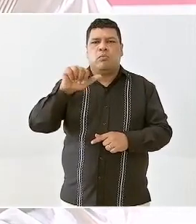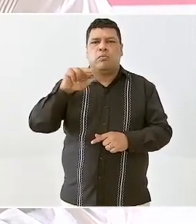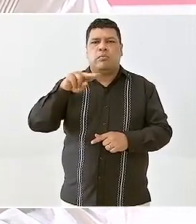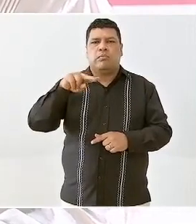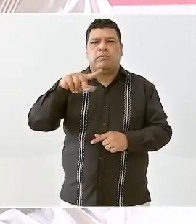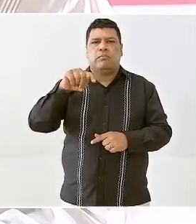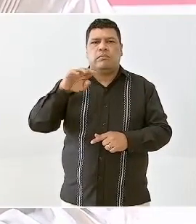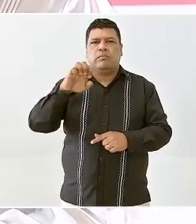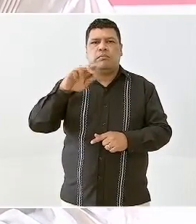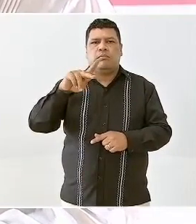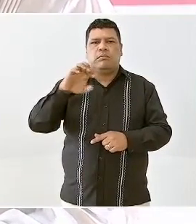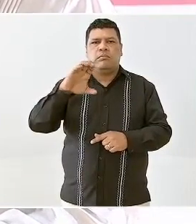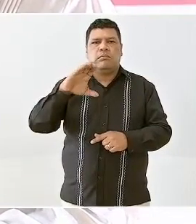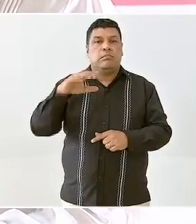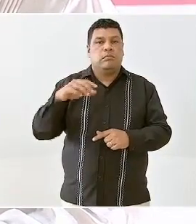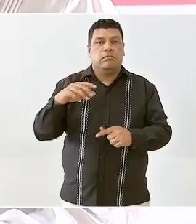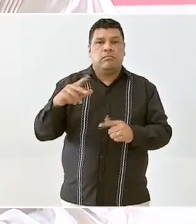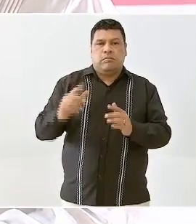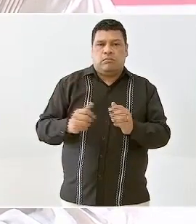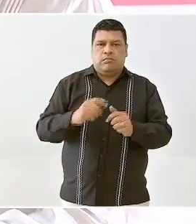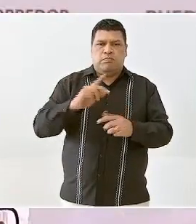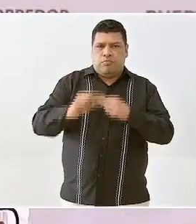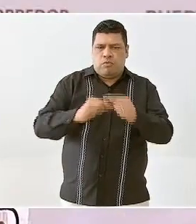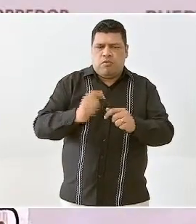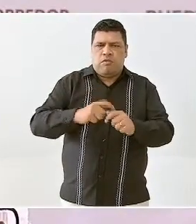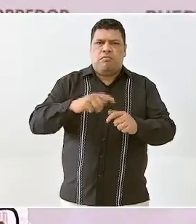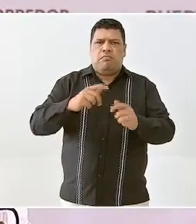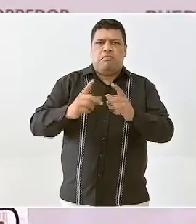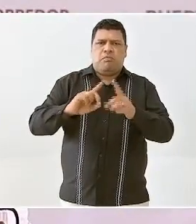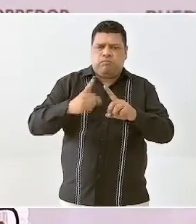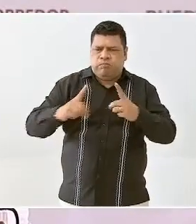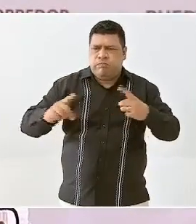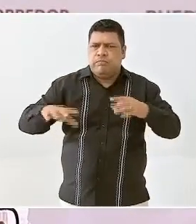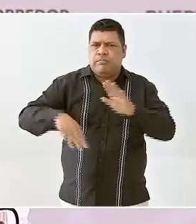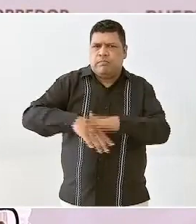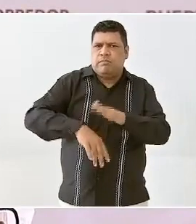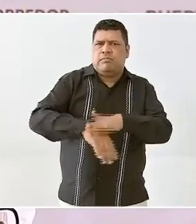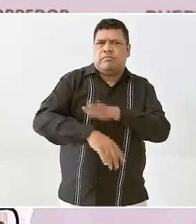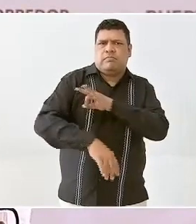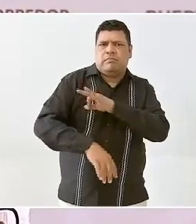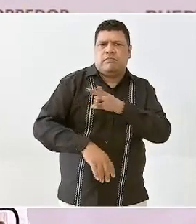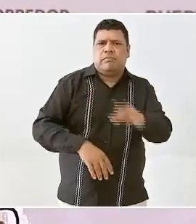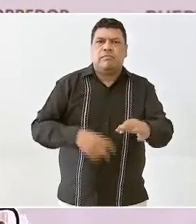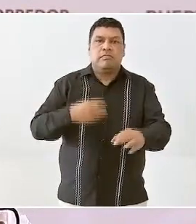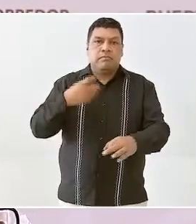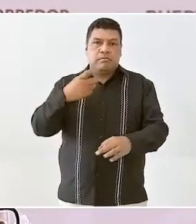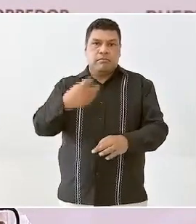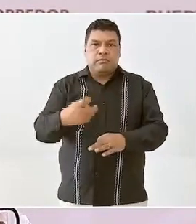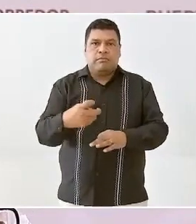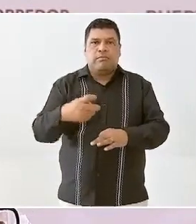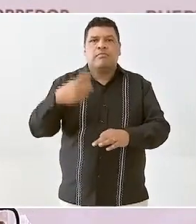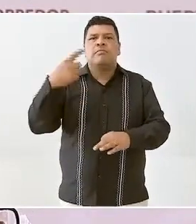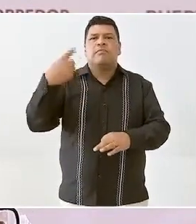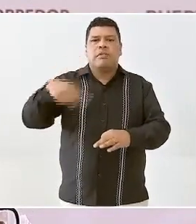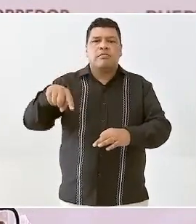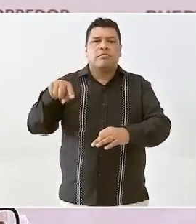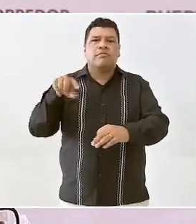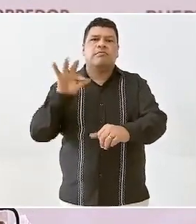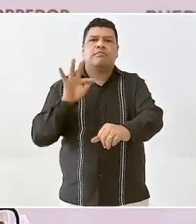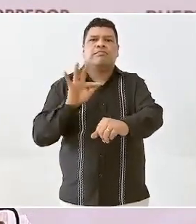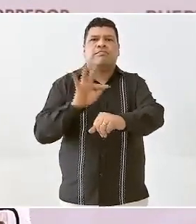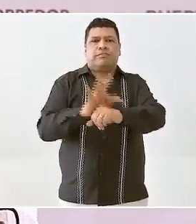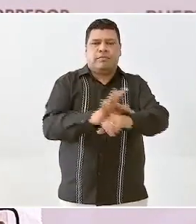esta franja de nuestro territorio que permite,